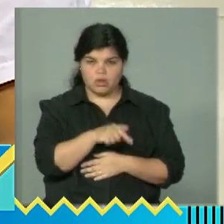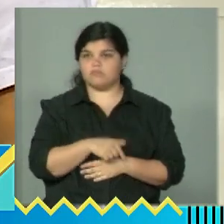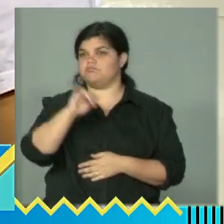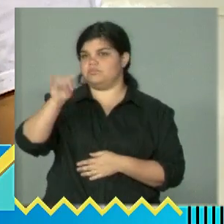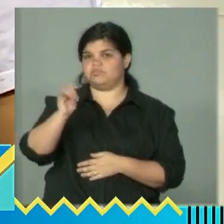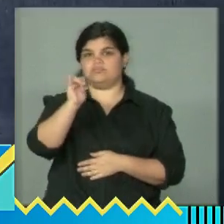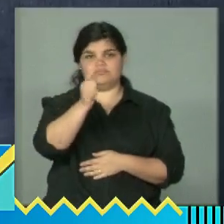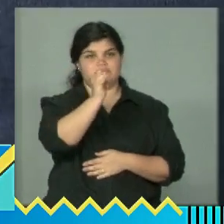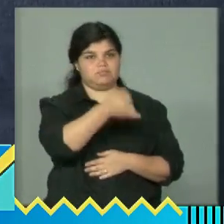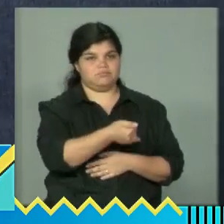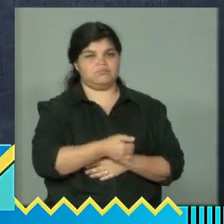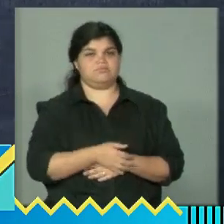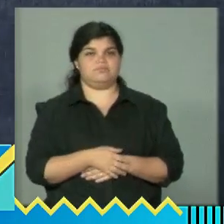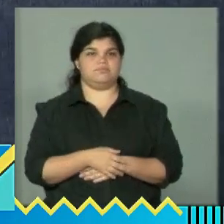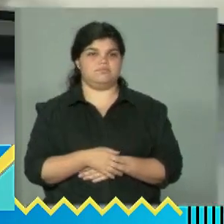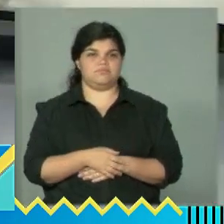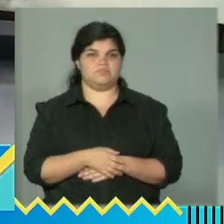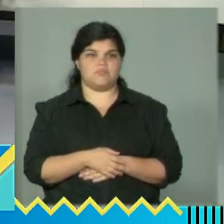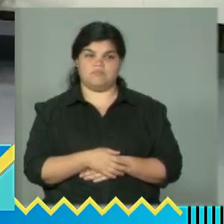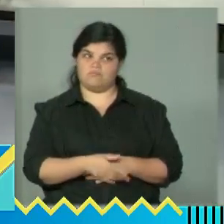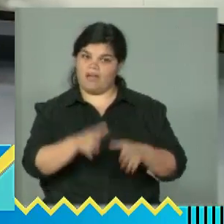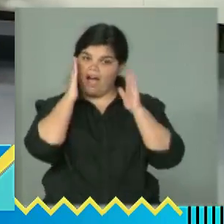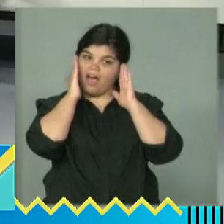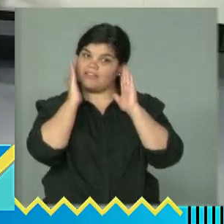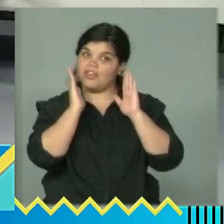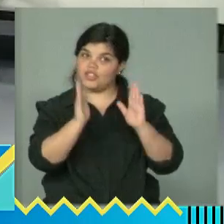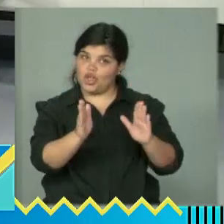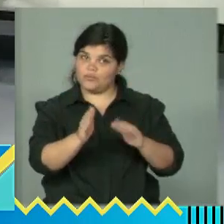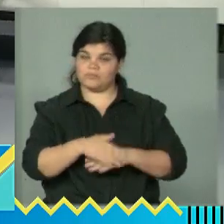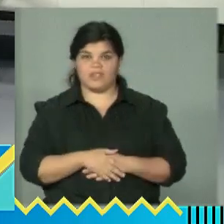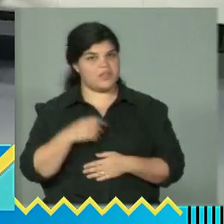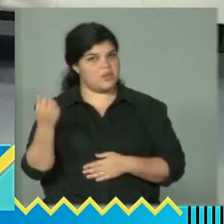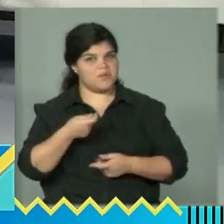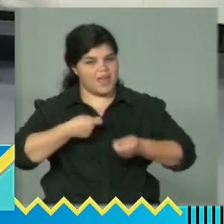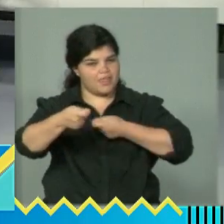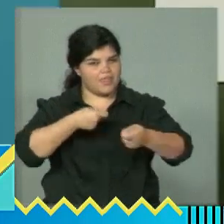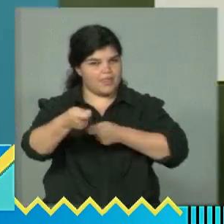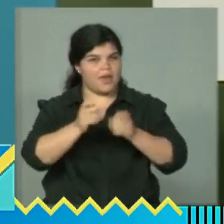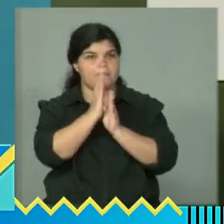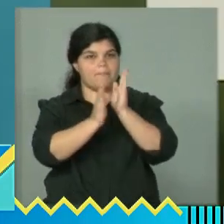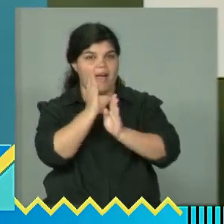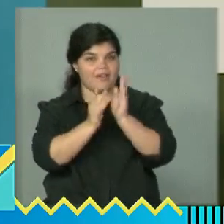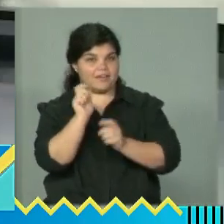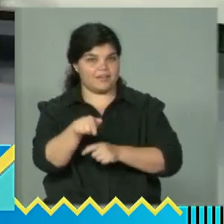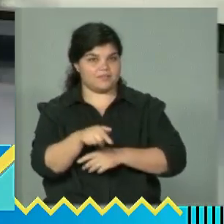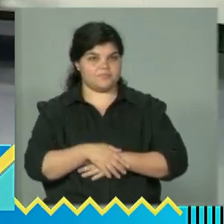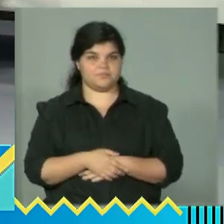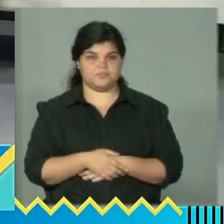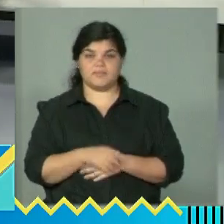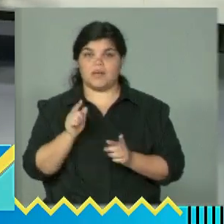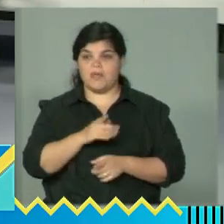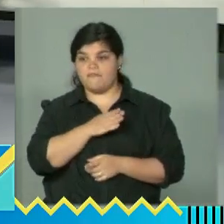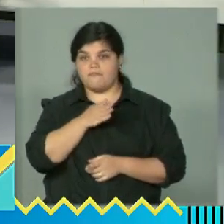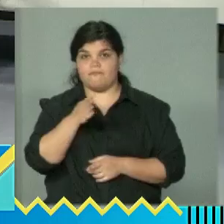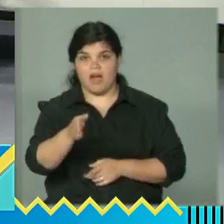Sí. Bueno. Sí, bueno, entonces hay atención, que... Atención, autoridades. Hay que empezar a gestionar entonces esta máquina. Y estaría además, buenísimo. Cuando vas a la